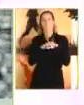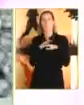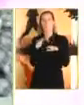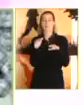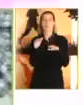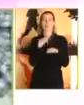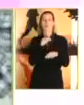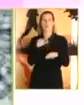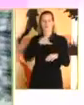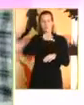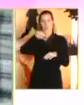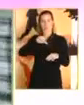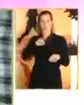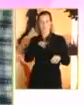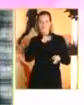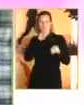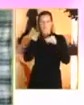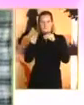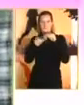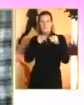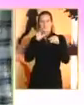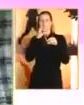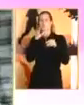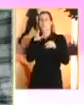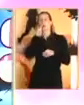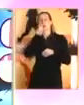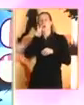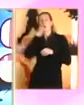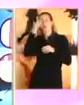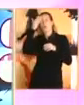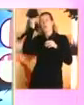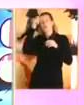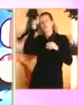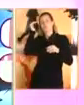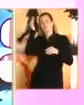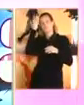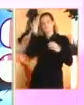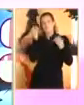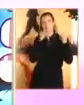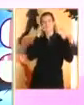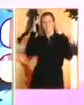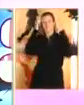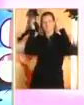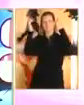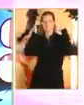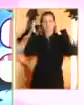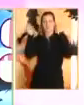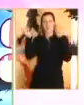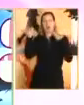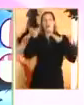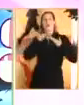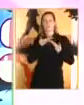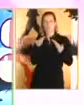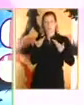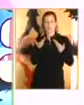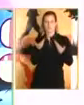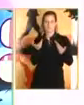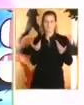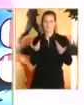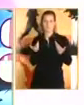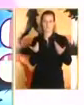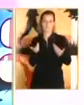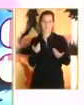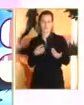efecto en nuestro cerebro evocador de determinadas sensaciones. Evocador, entonces, embaucador. Y embaucador. También, a veces embaucador, dependiendo. Entonces,